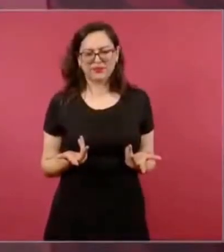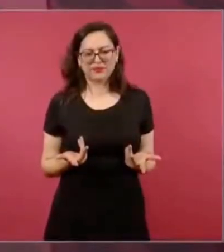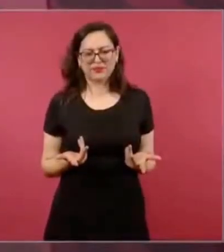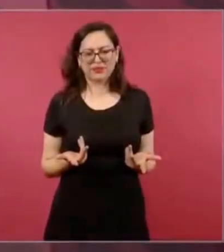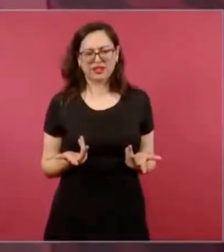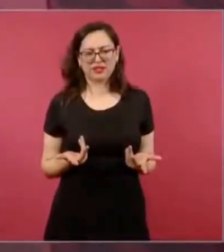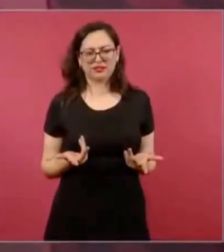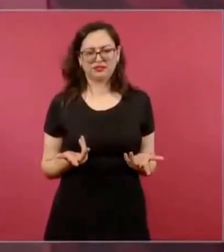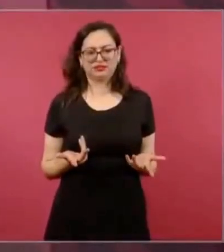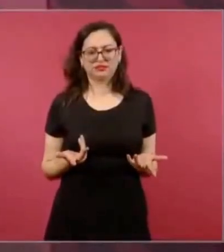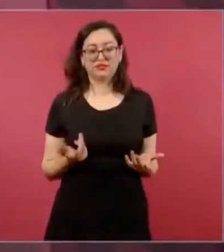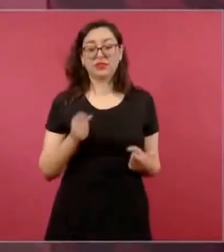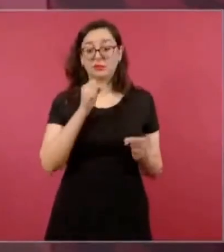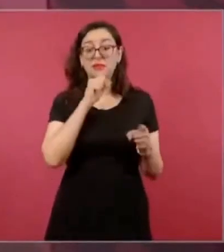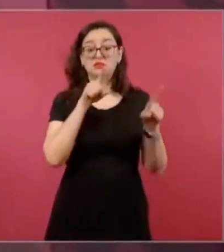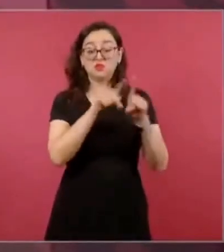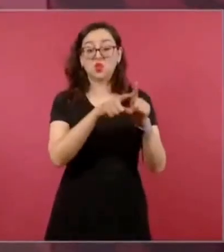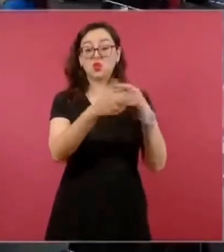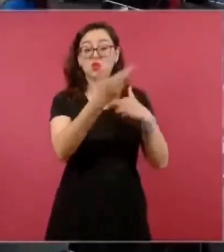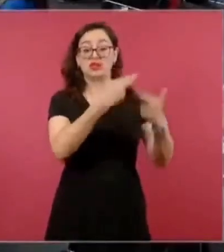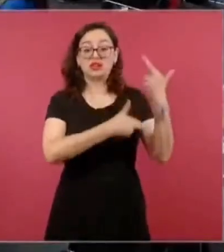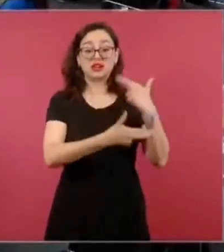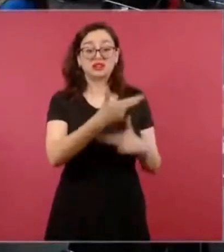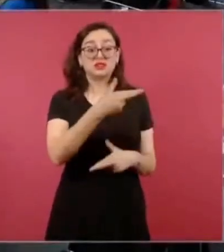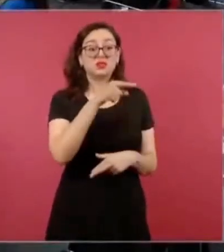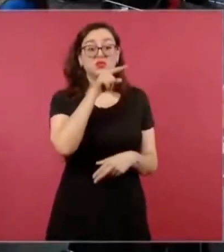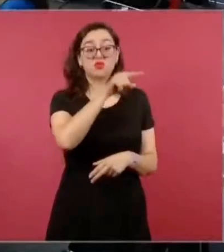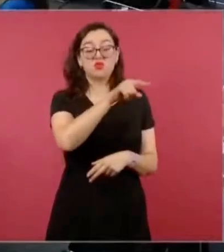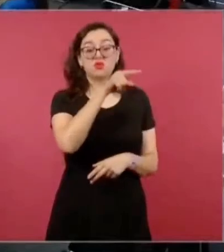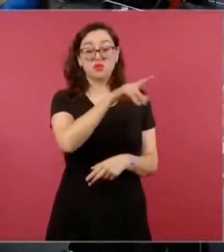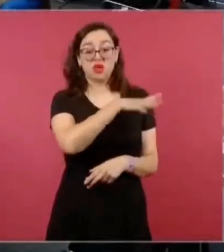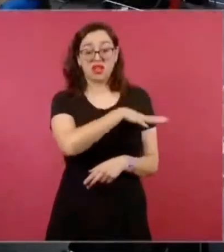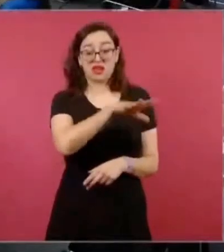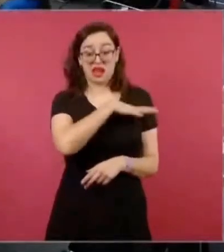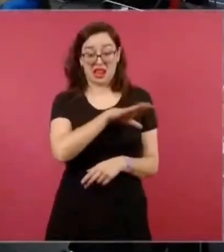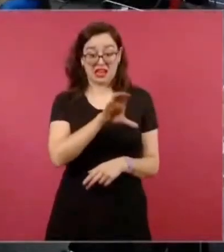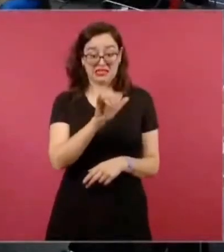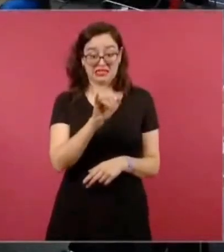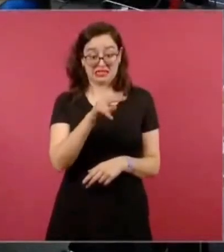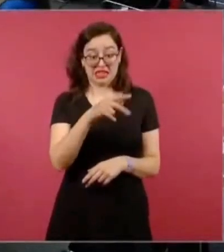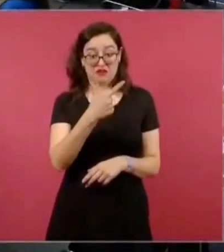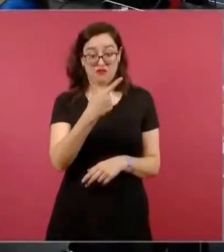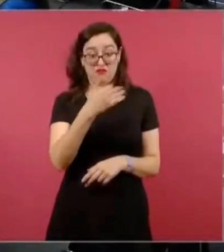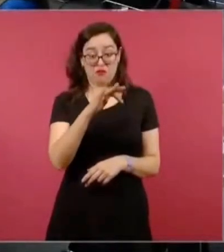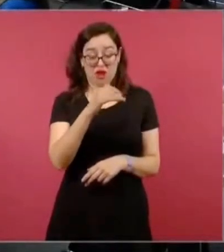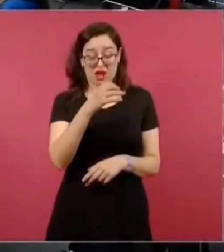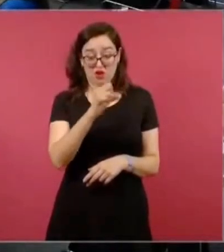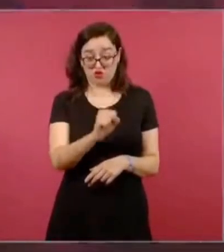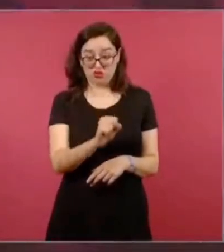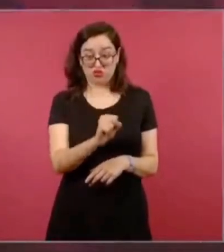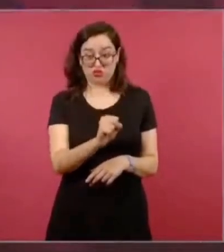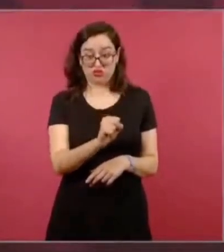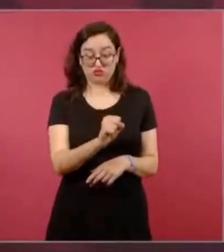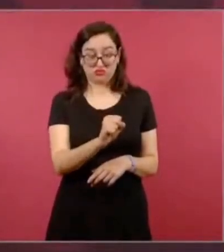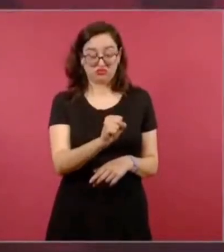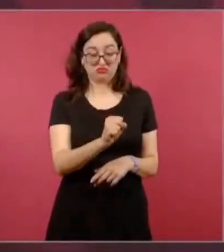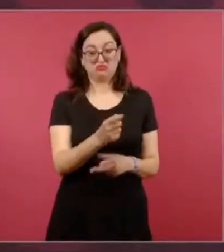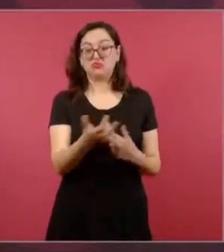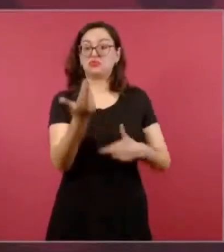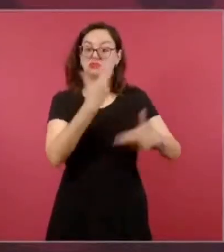detuvieron y se liberó al general Cienfuegos y se volvió a